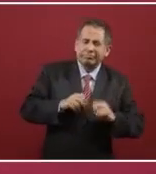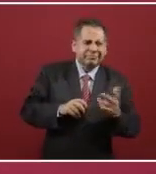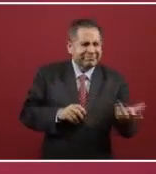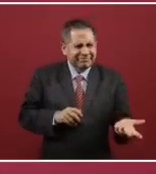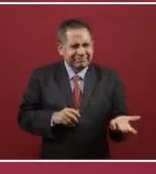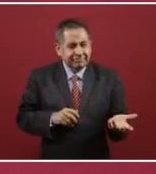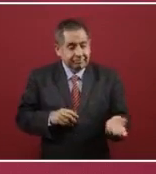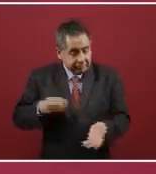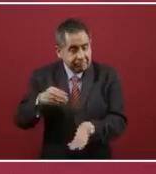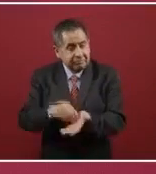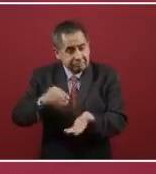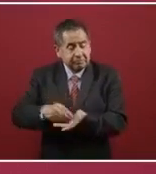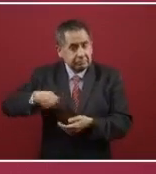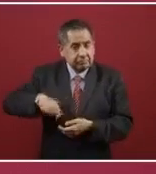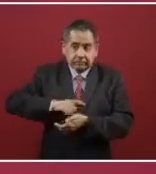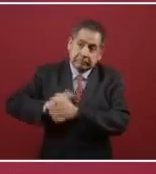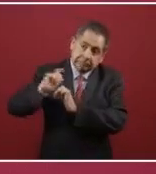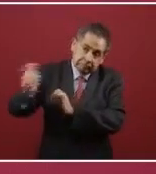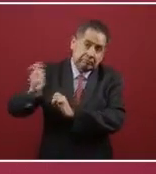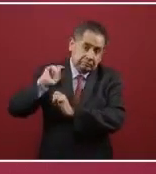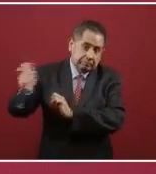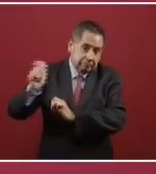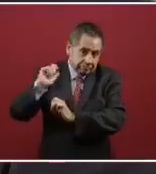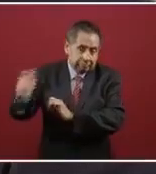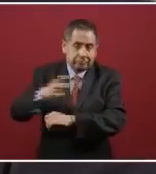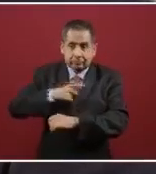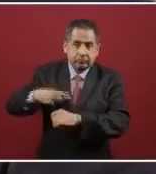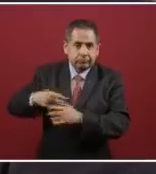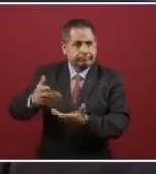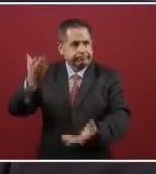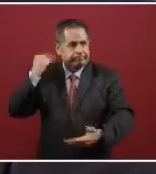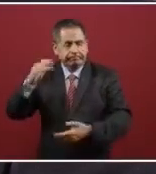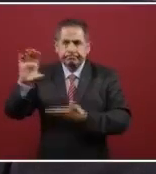Ya estamos pagando esa enorme deuda,